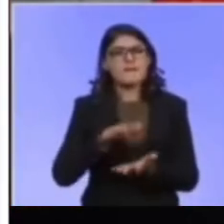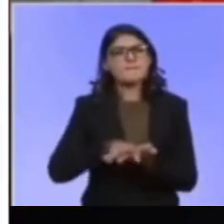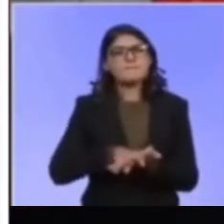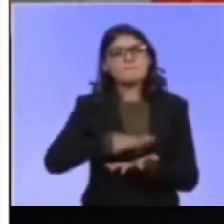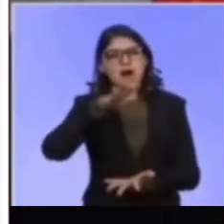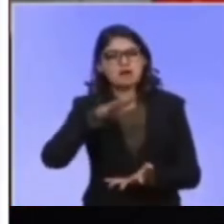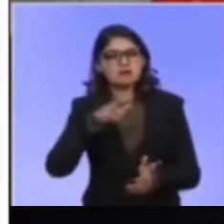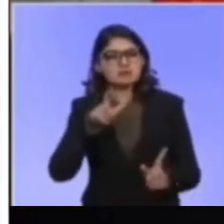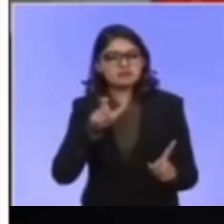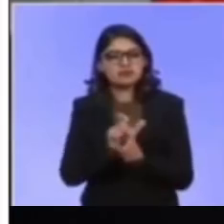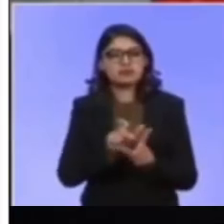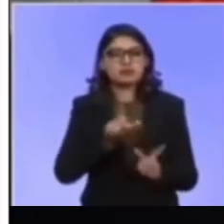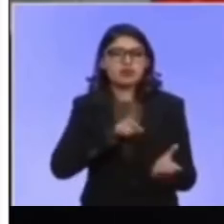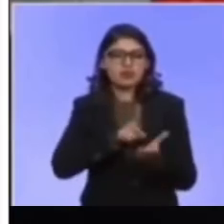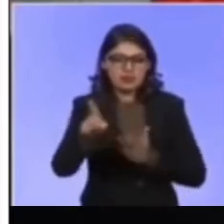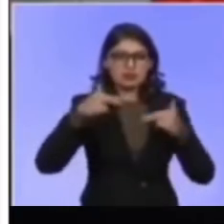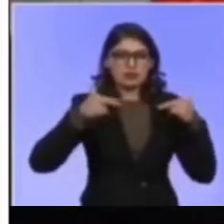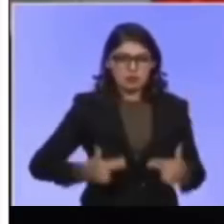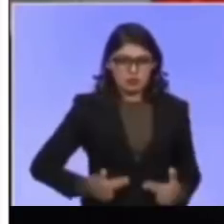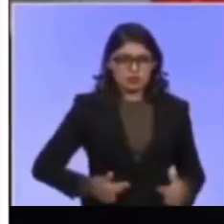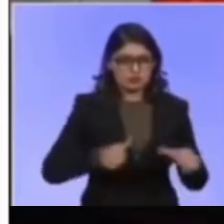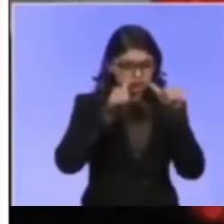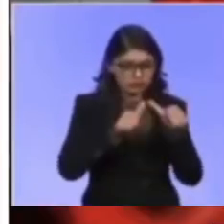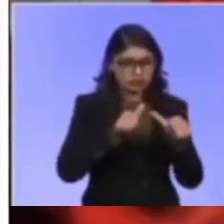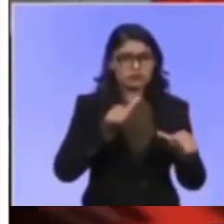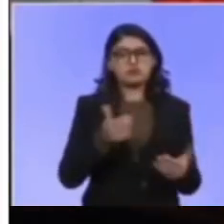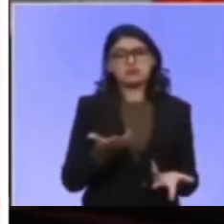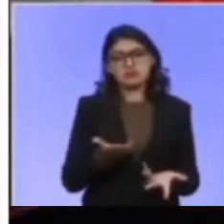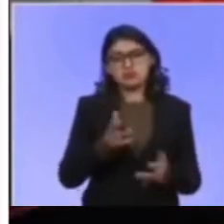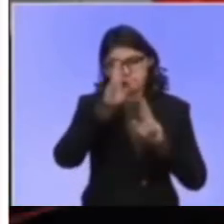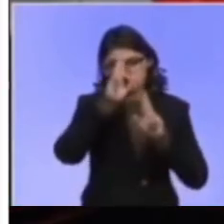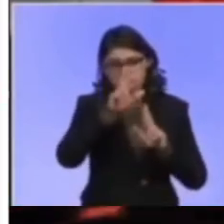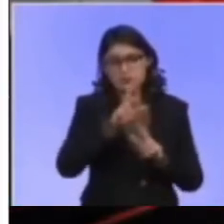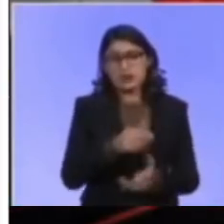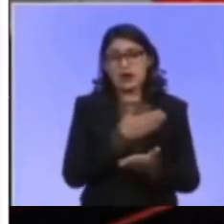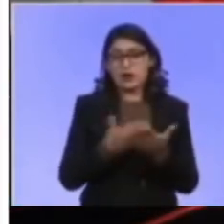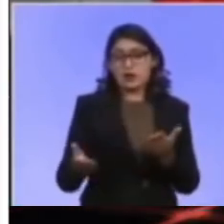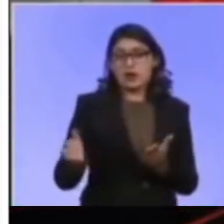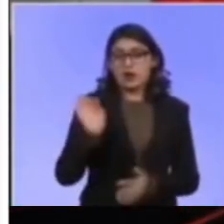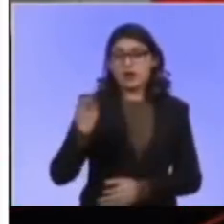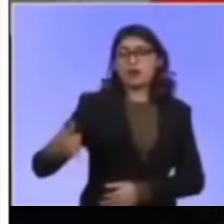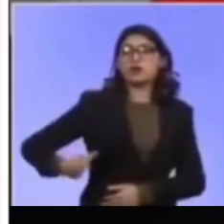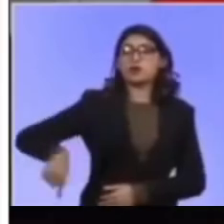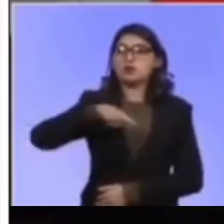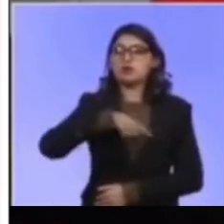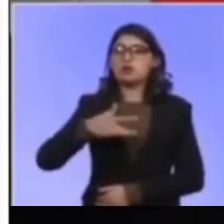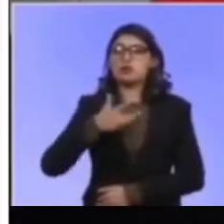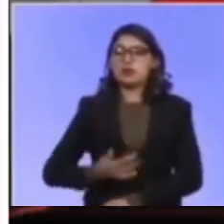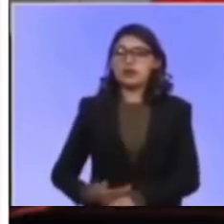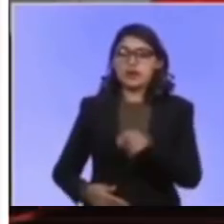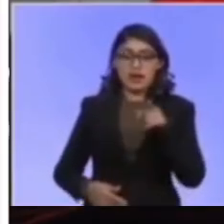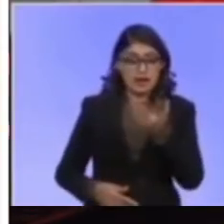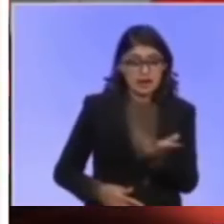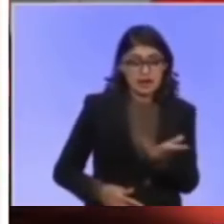ampliamente los derechos fundamentales de las personas de tal modo que no podría afirmarse que contaron con la oportunidad de